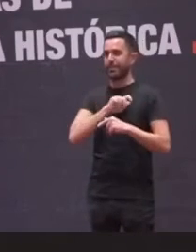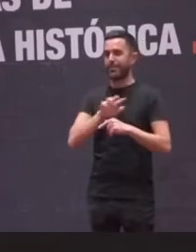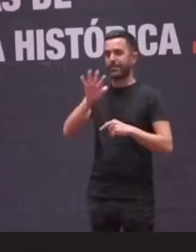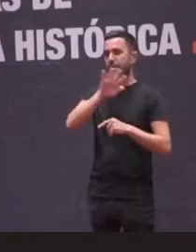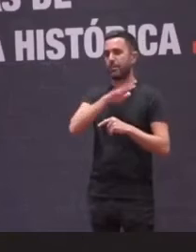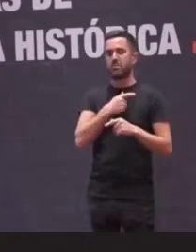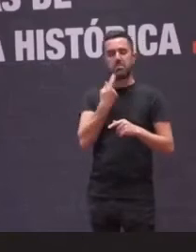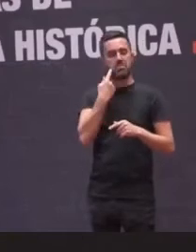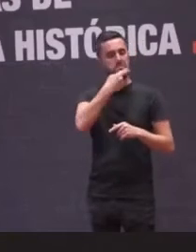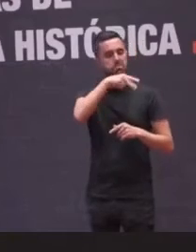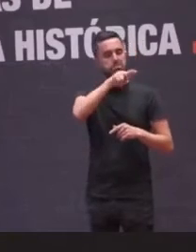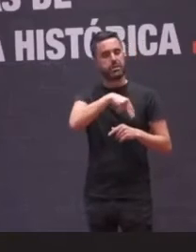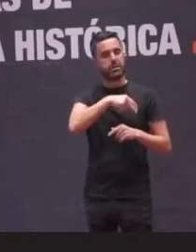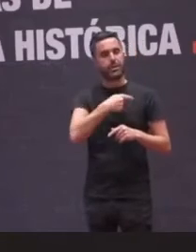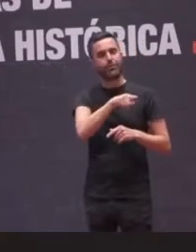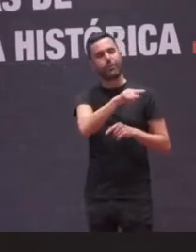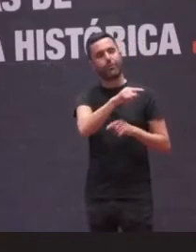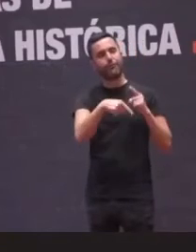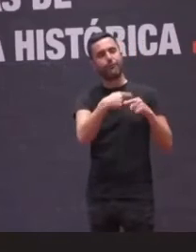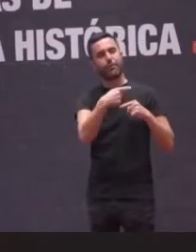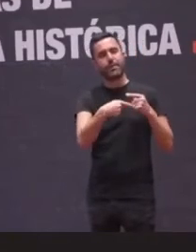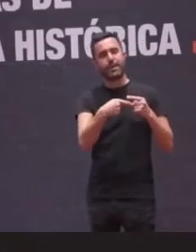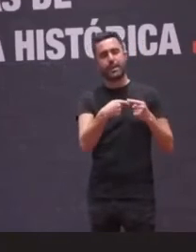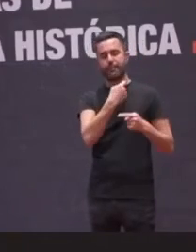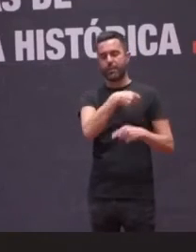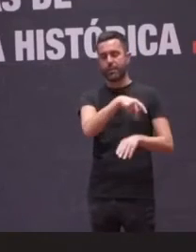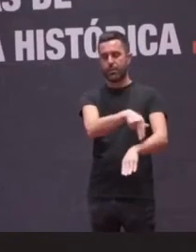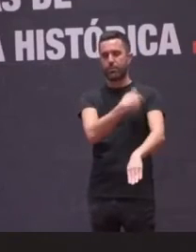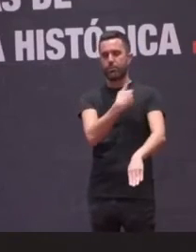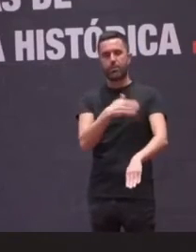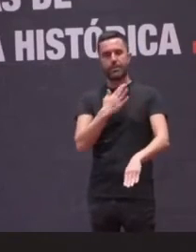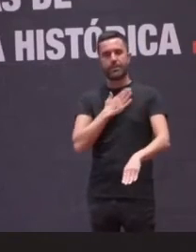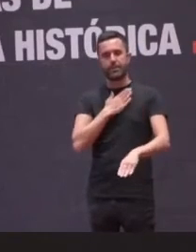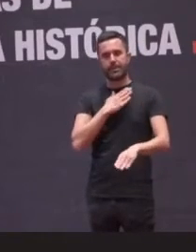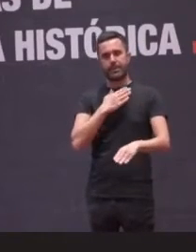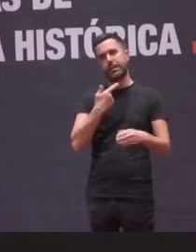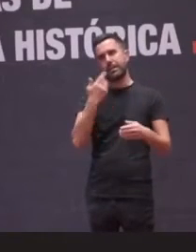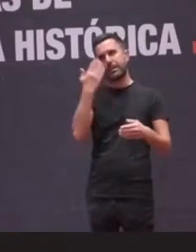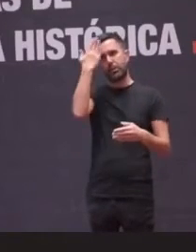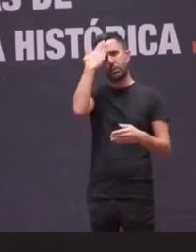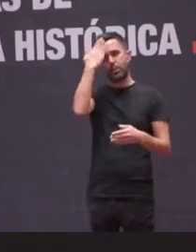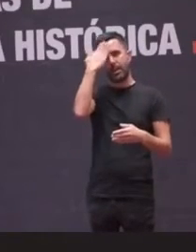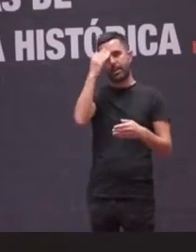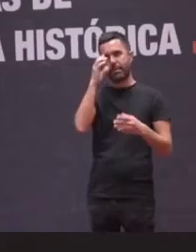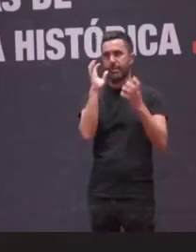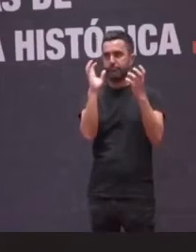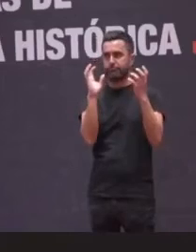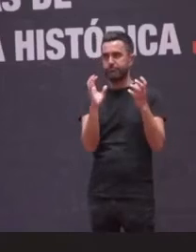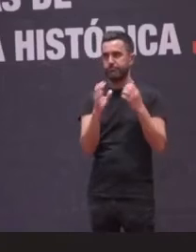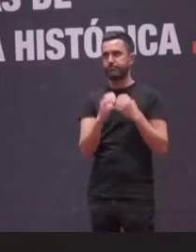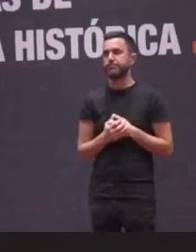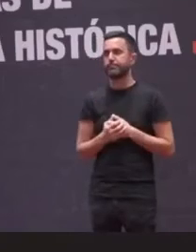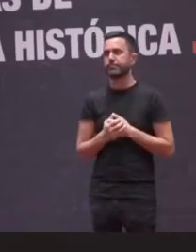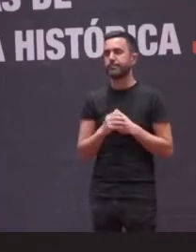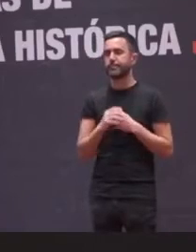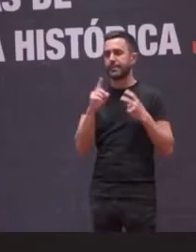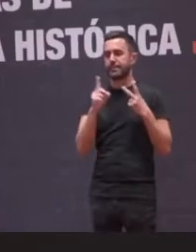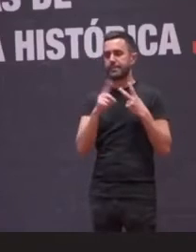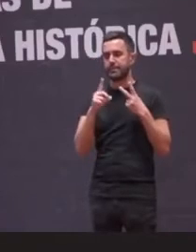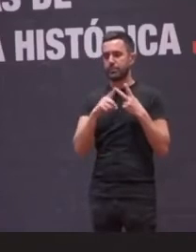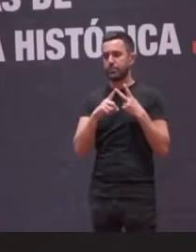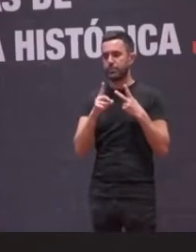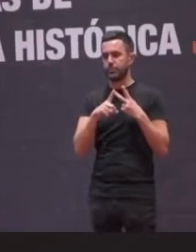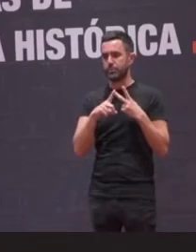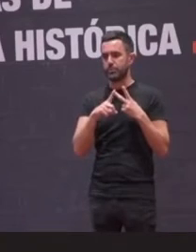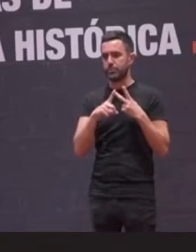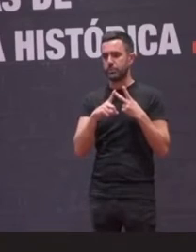familia Franco como lexítima titular do ben. E iso engaden unha segunda cuestión. E ademais,